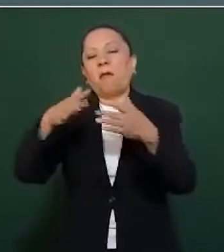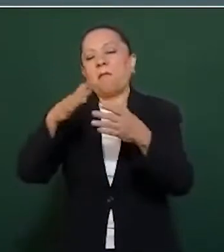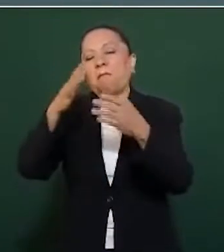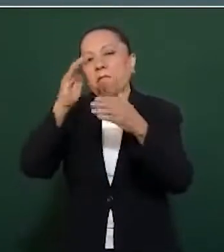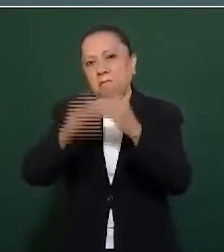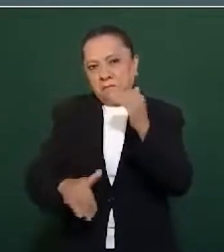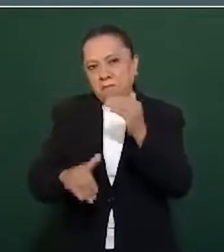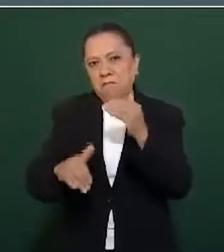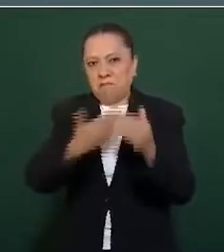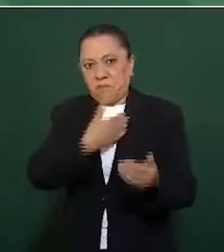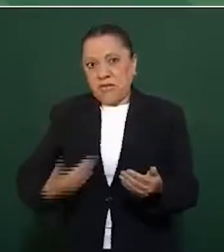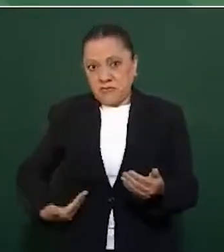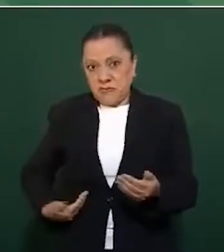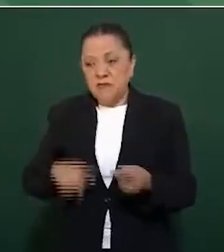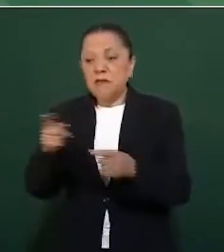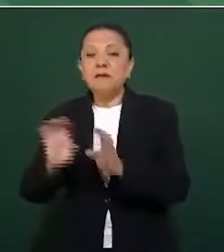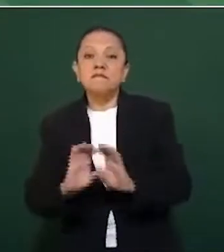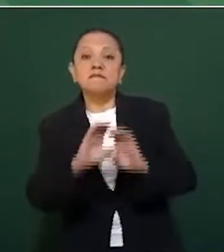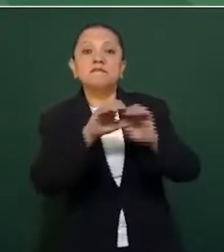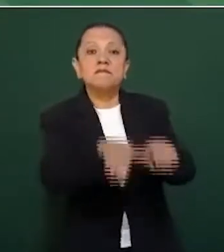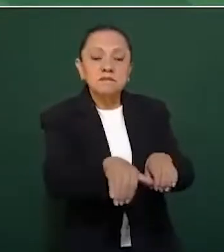de una empresa